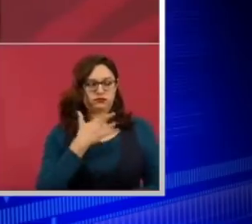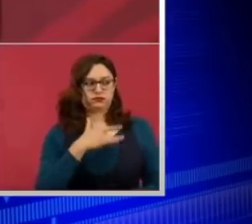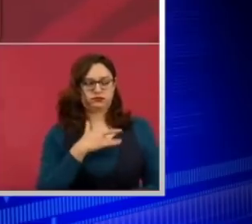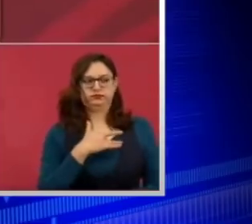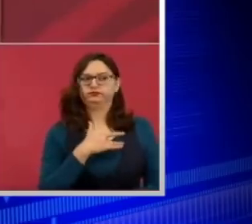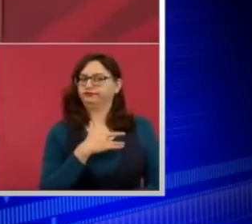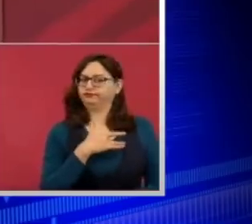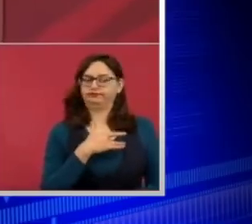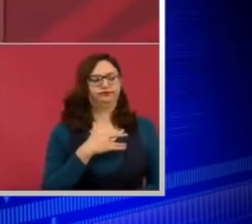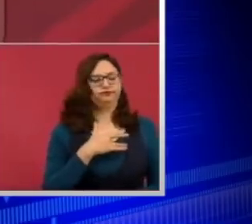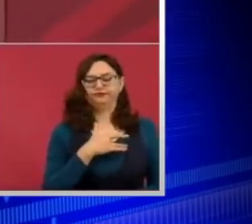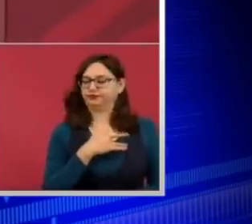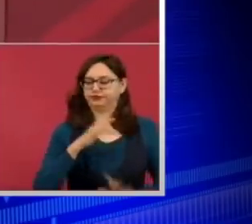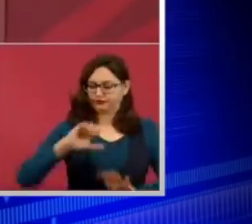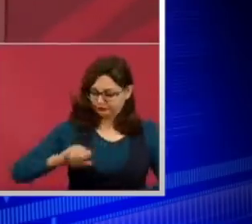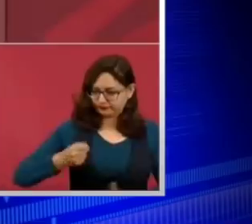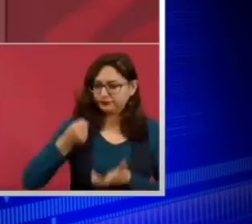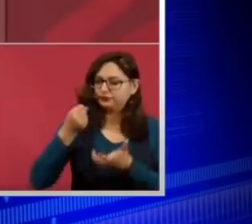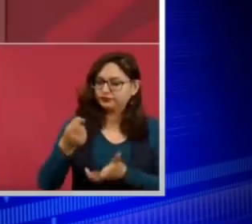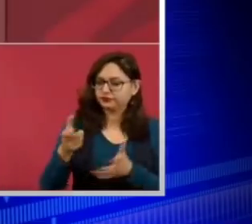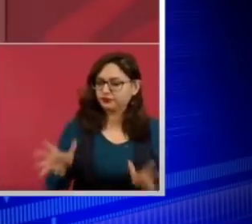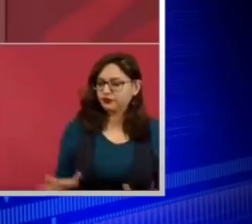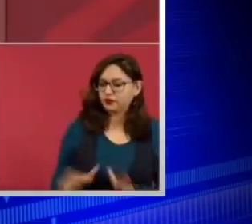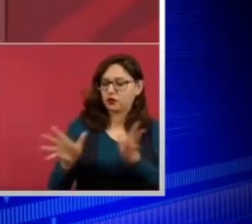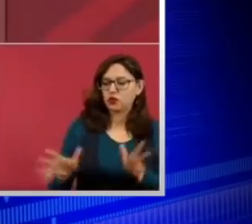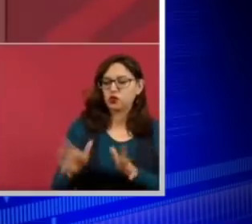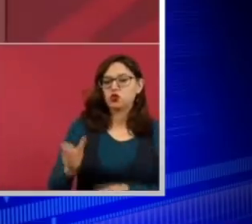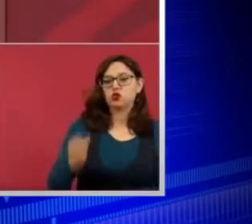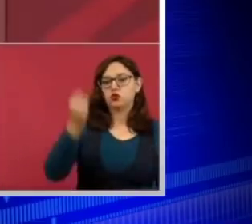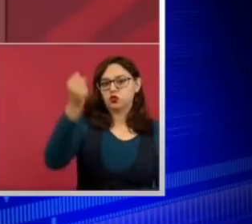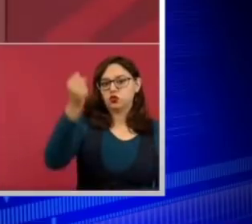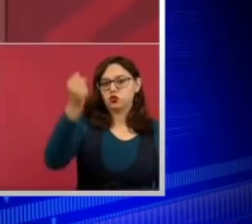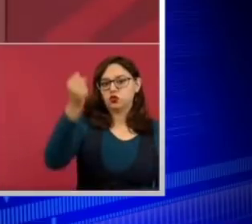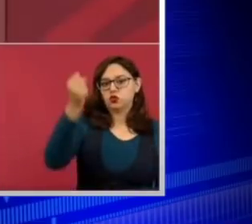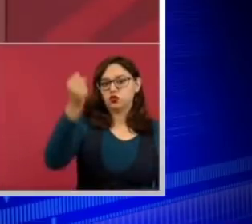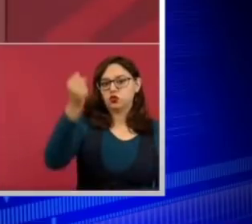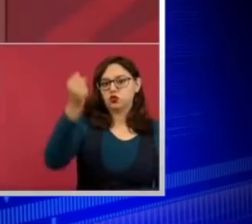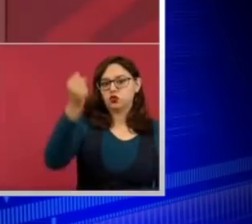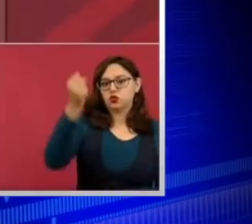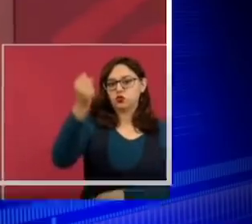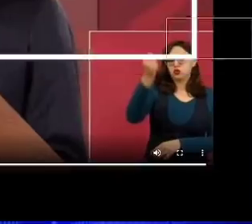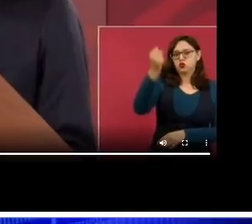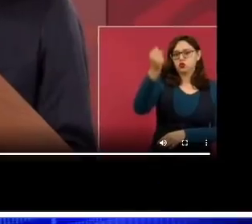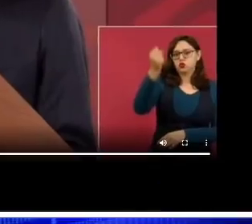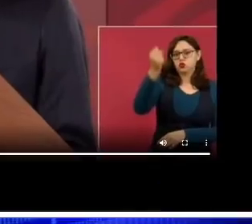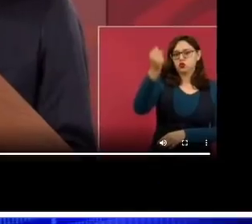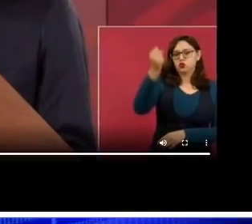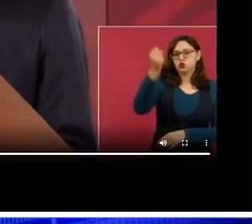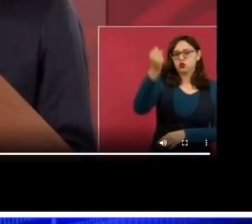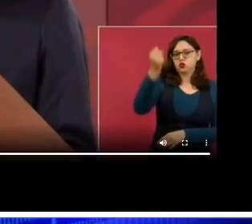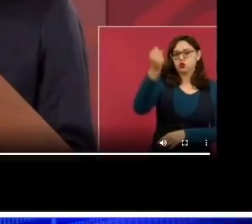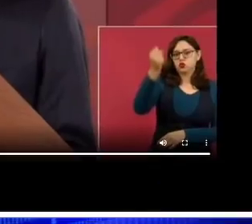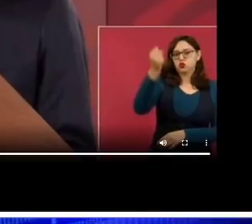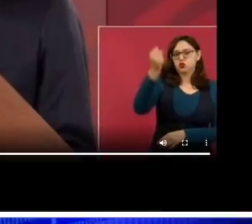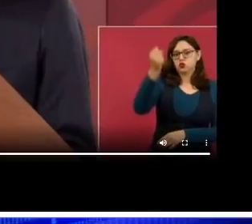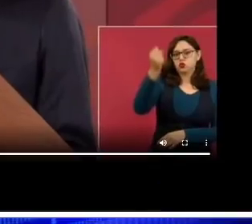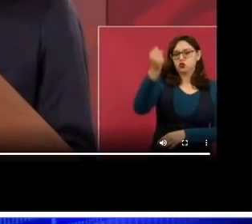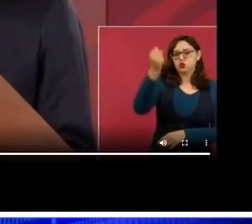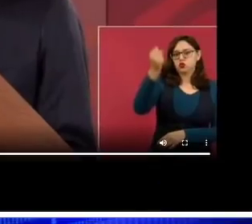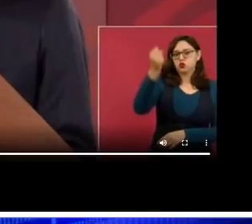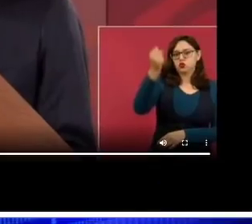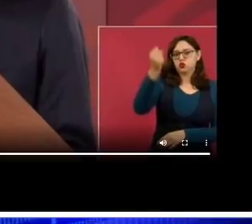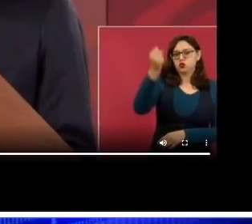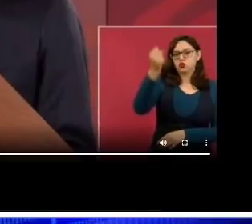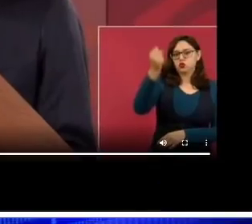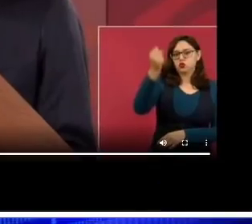y se invirtió en el sureste donde está el petróleo Y de esa manera después de dos años